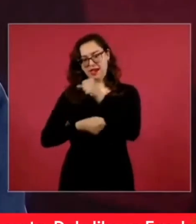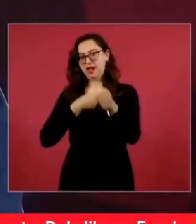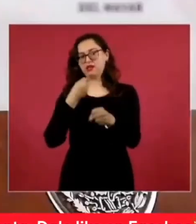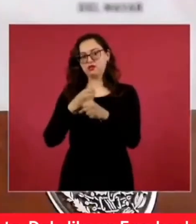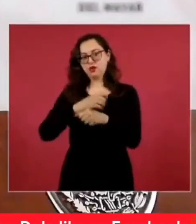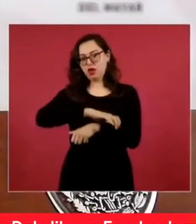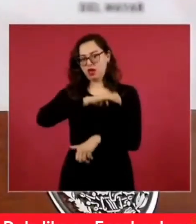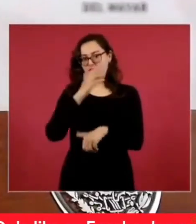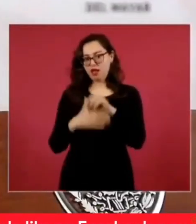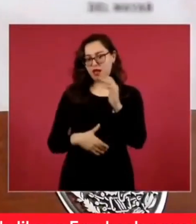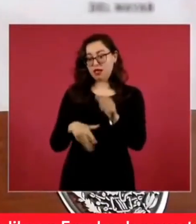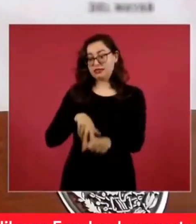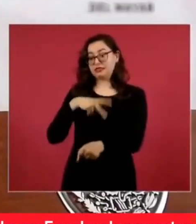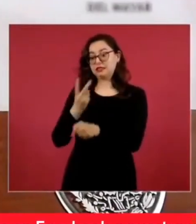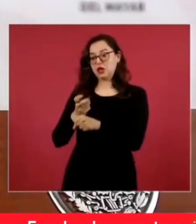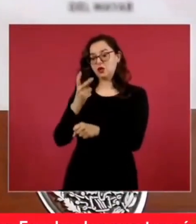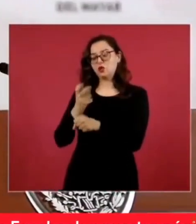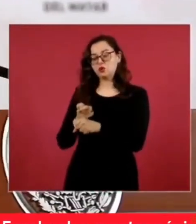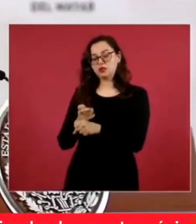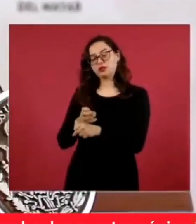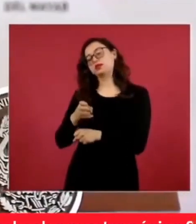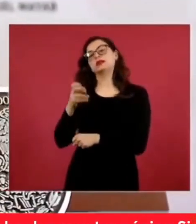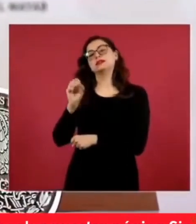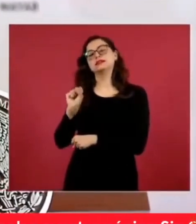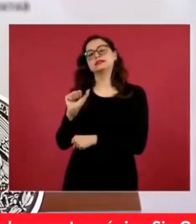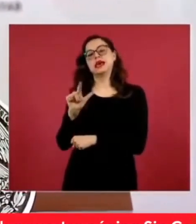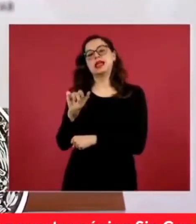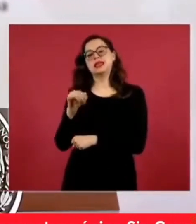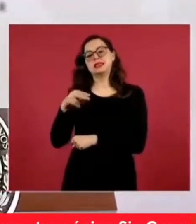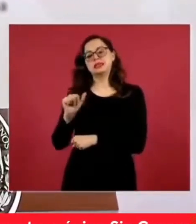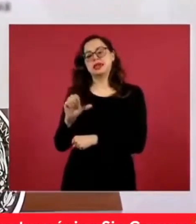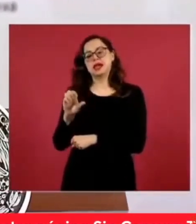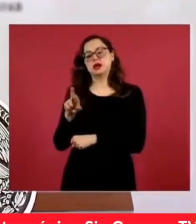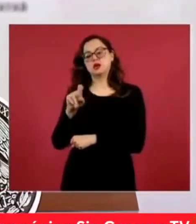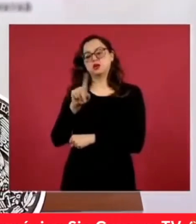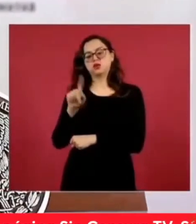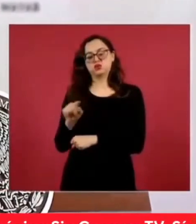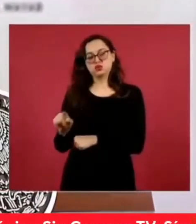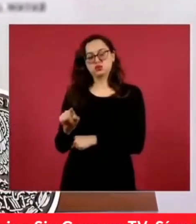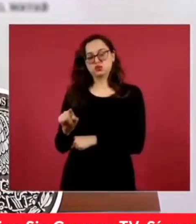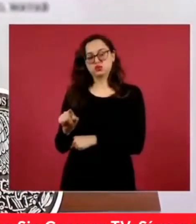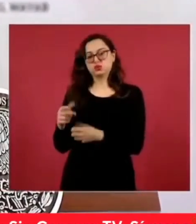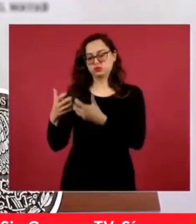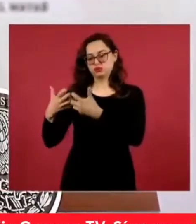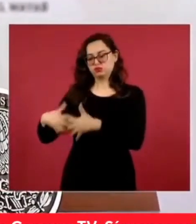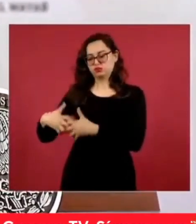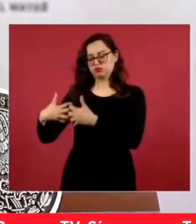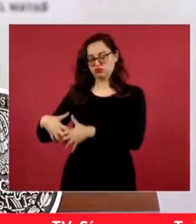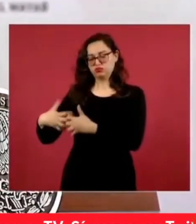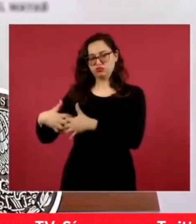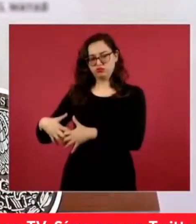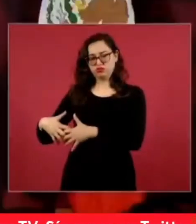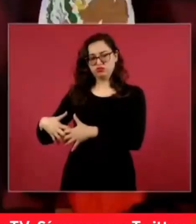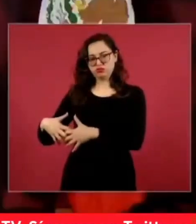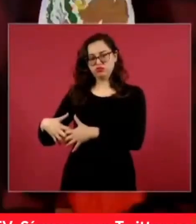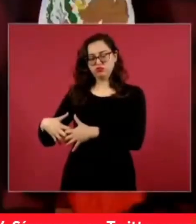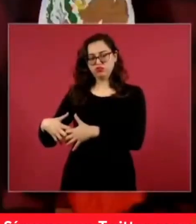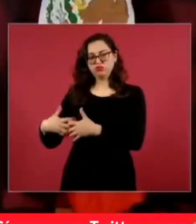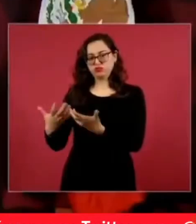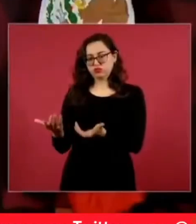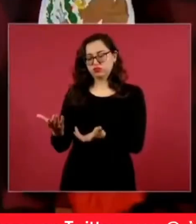y otra en Salina Cruz, para procesar